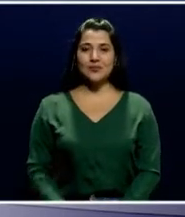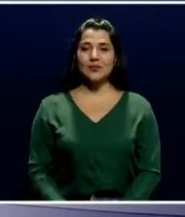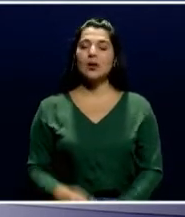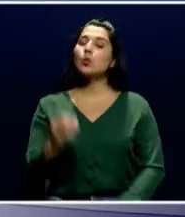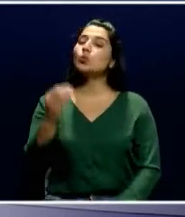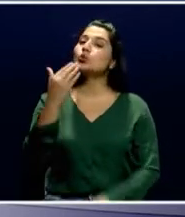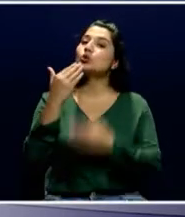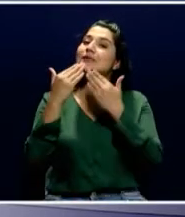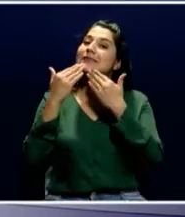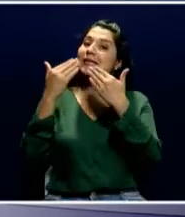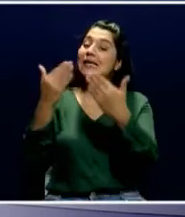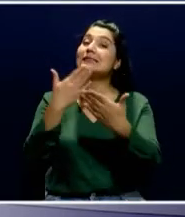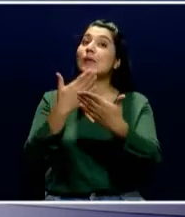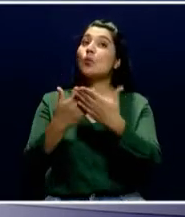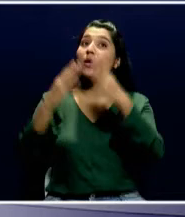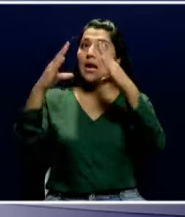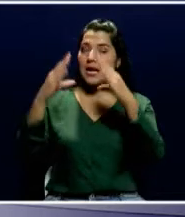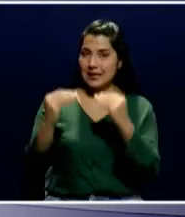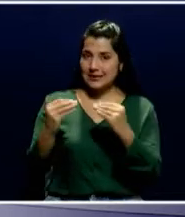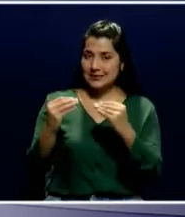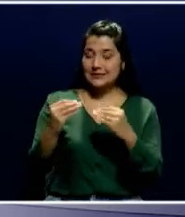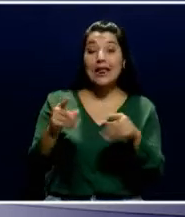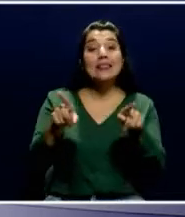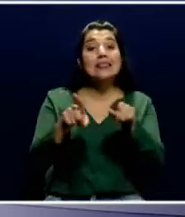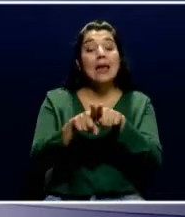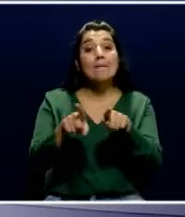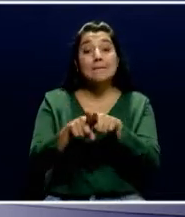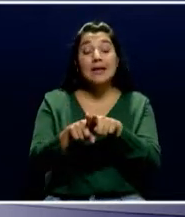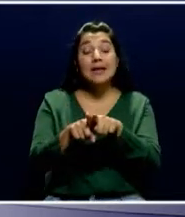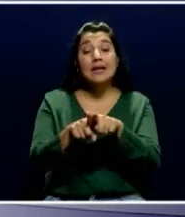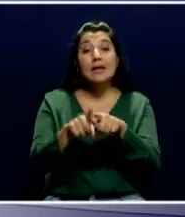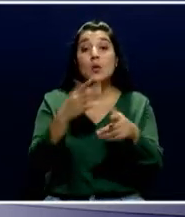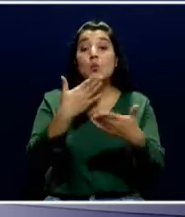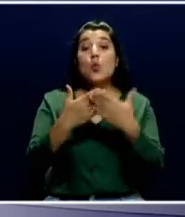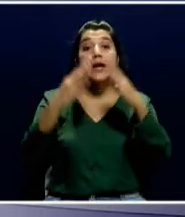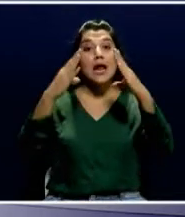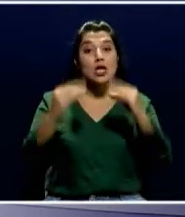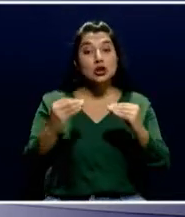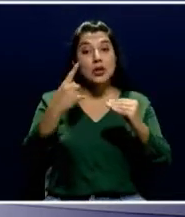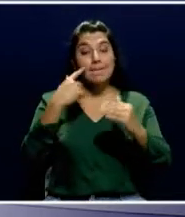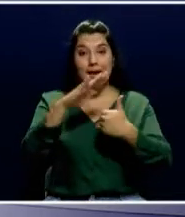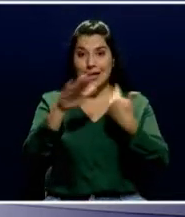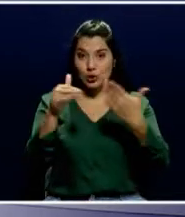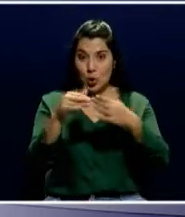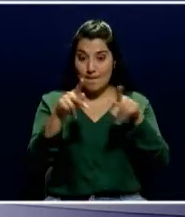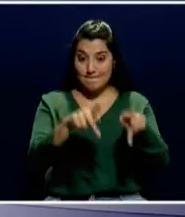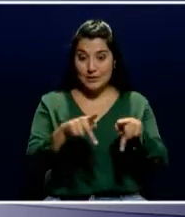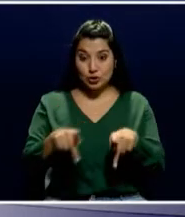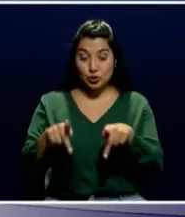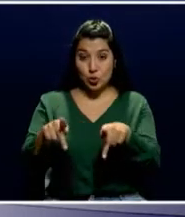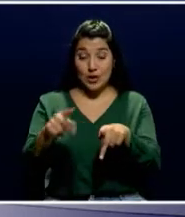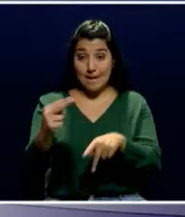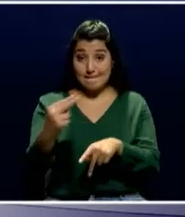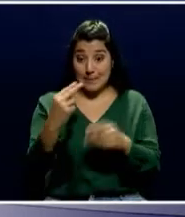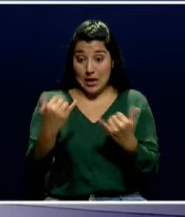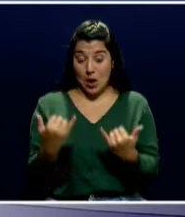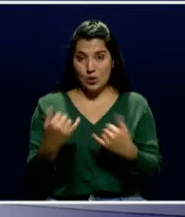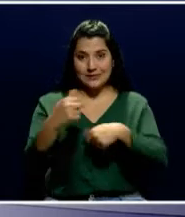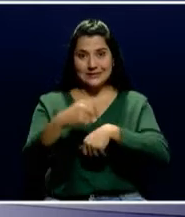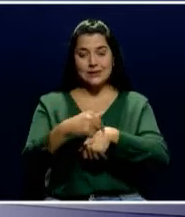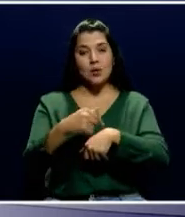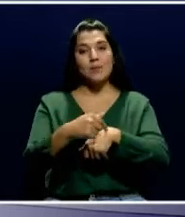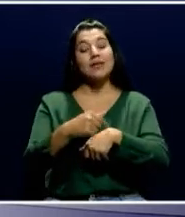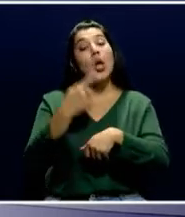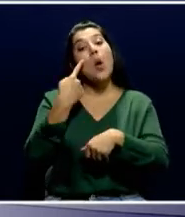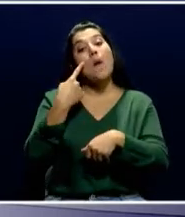Muchísimas gracias, don Ernesto. Muy buenas noches y también para todas las personas que en este momento nos están viendo a través